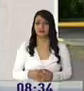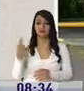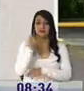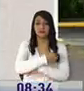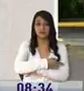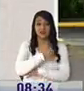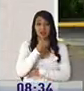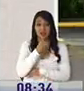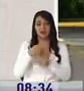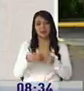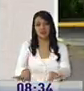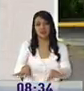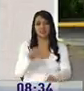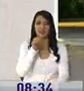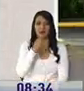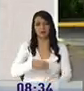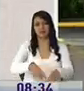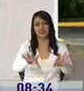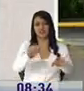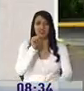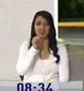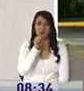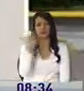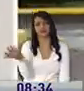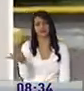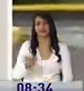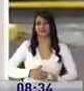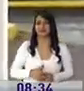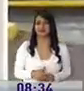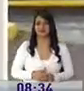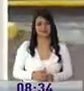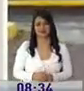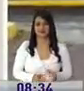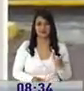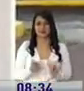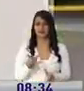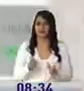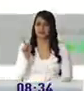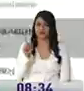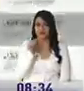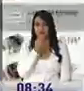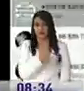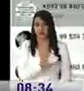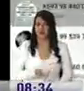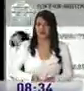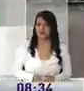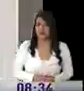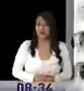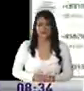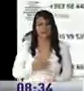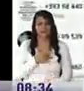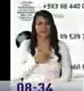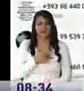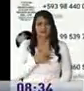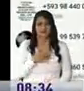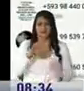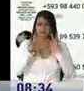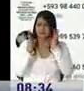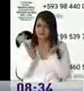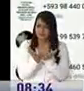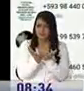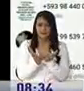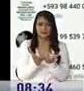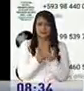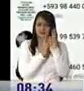por el día del agua voto el agua voto el agua no terrible O sea hay mucha gente que neces el agua es insolente con el planeta la gente